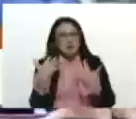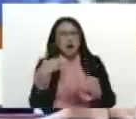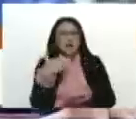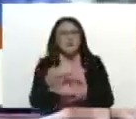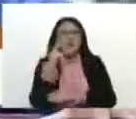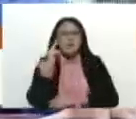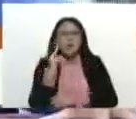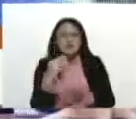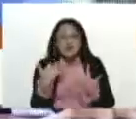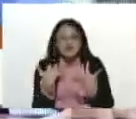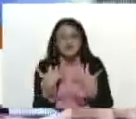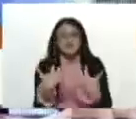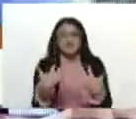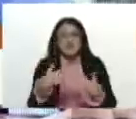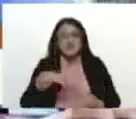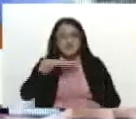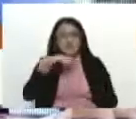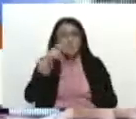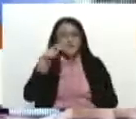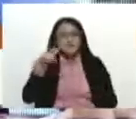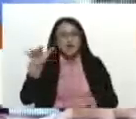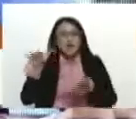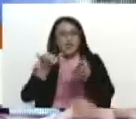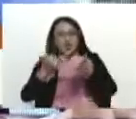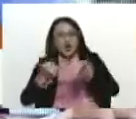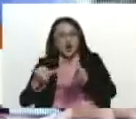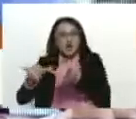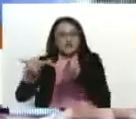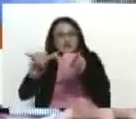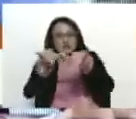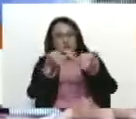avenida Bolívar con un dron